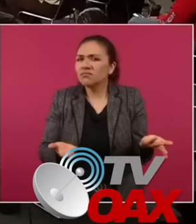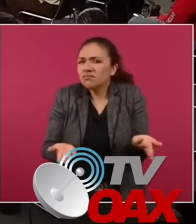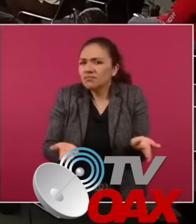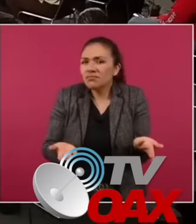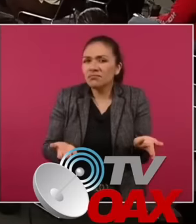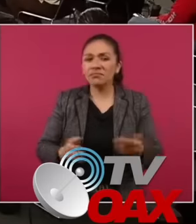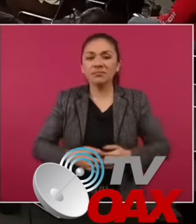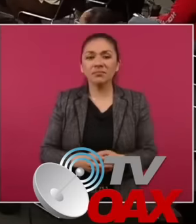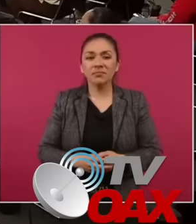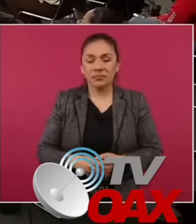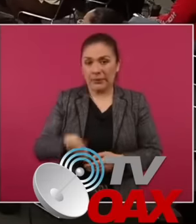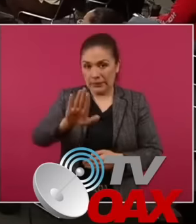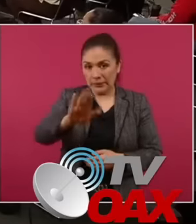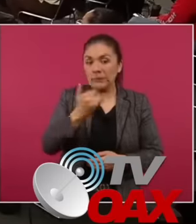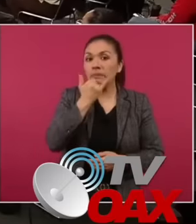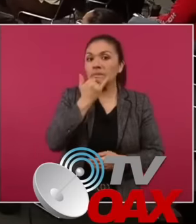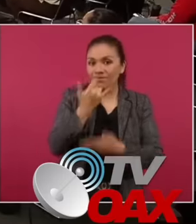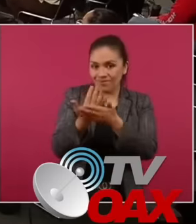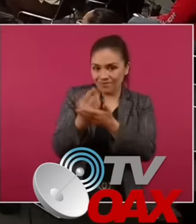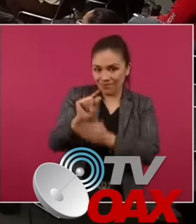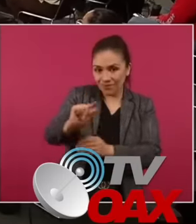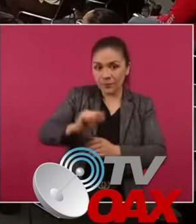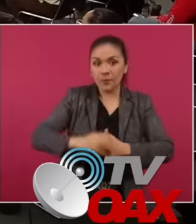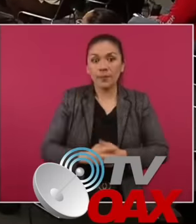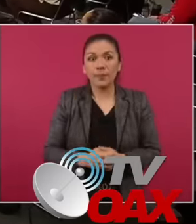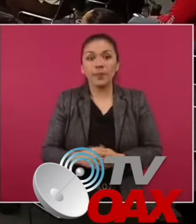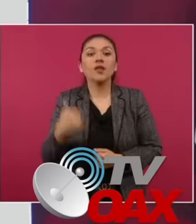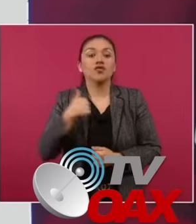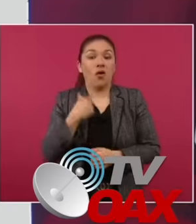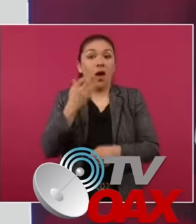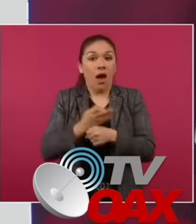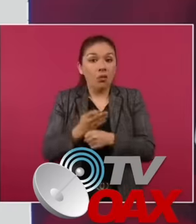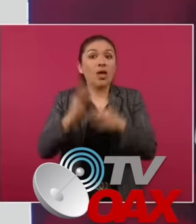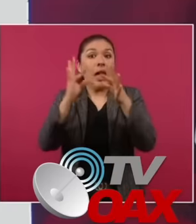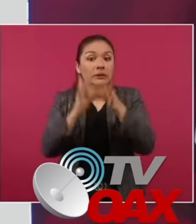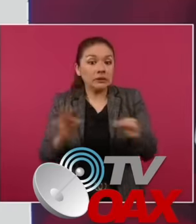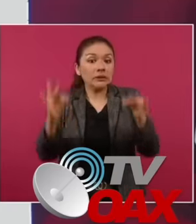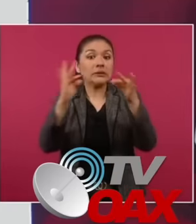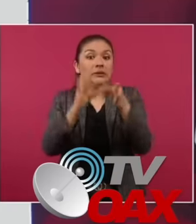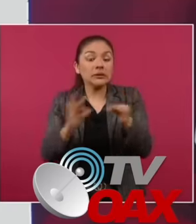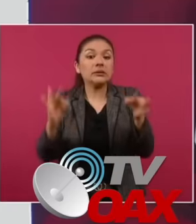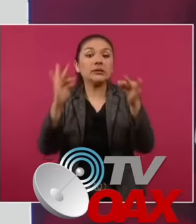Eso quiere decir. Permíteme. Sí, perdón. Sí. Bueno, te estoy hablando